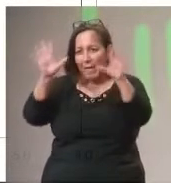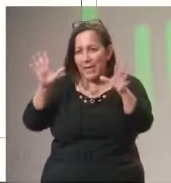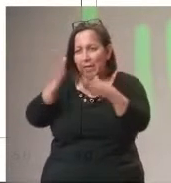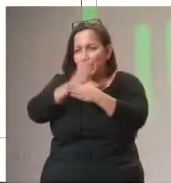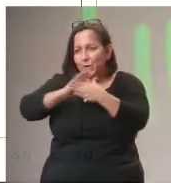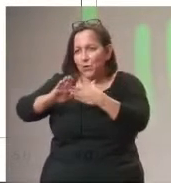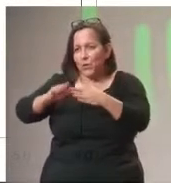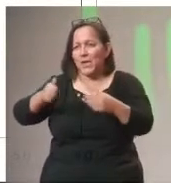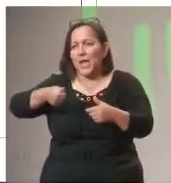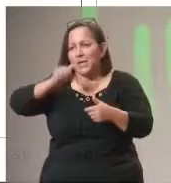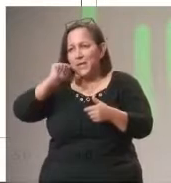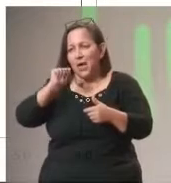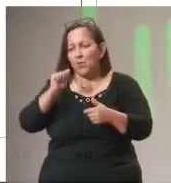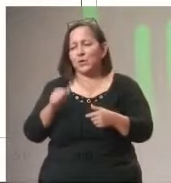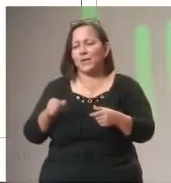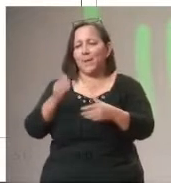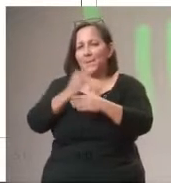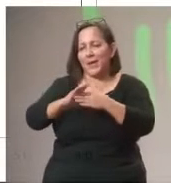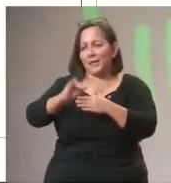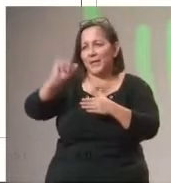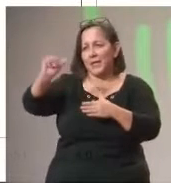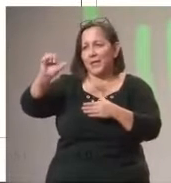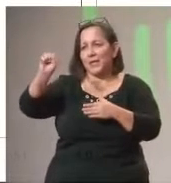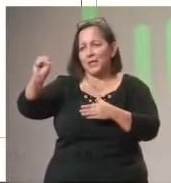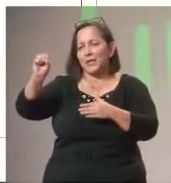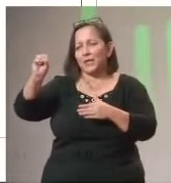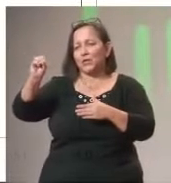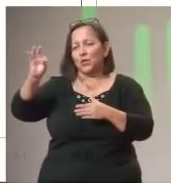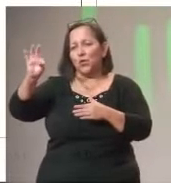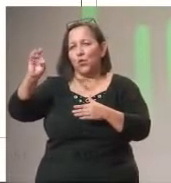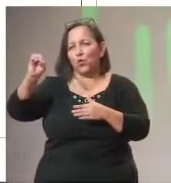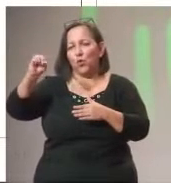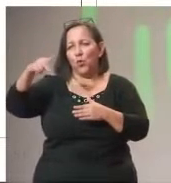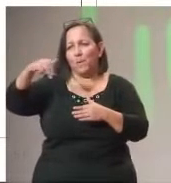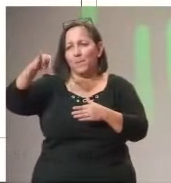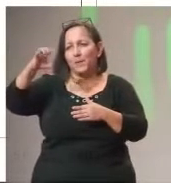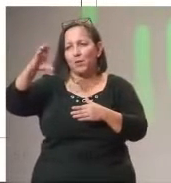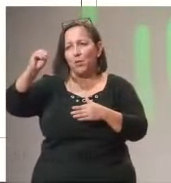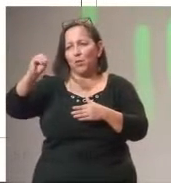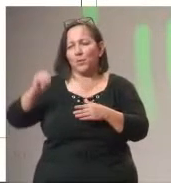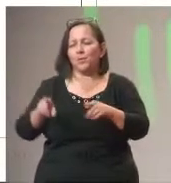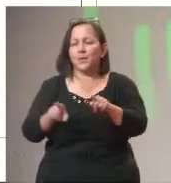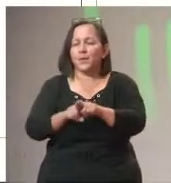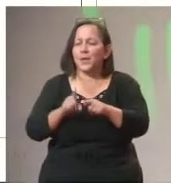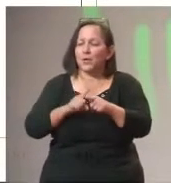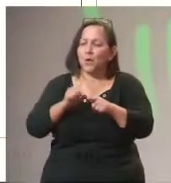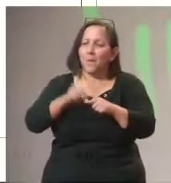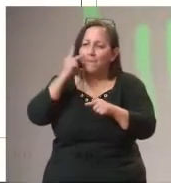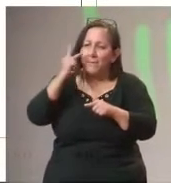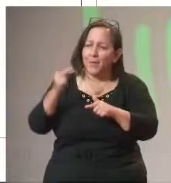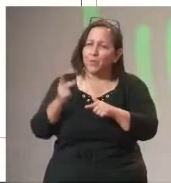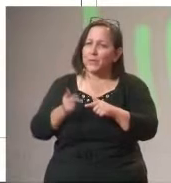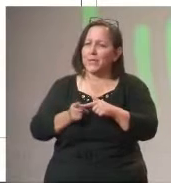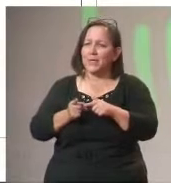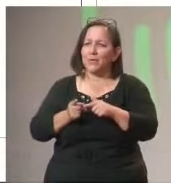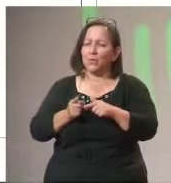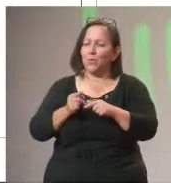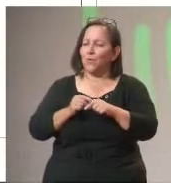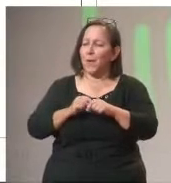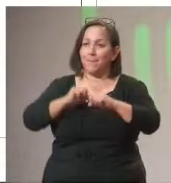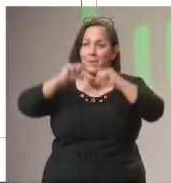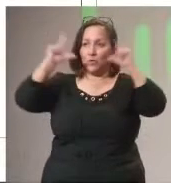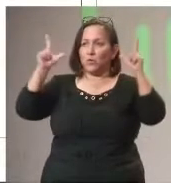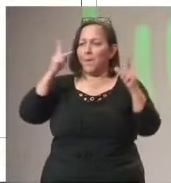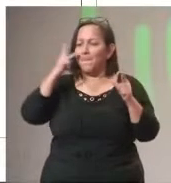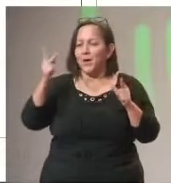isotópicos. Y eso nos hizo pensar que hay procesos de destilación de la lluvia que hacen que esas señales sean distintas en la cordillera, y fue realmente impresionante poder